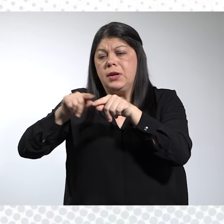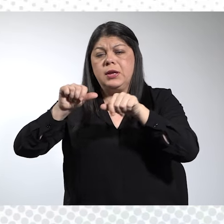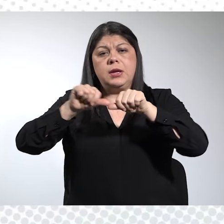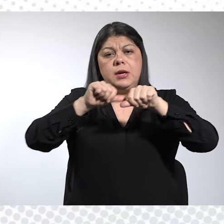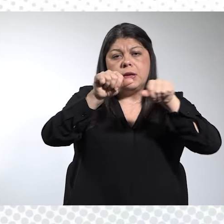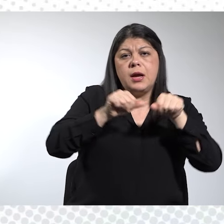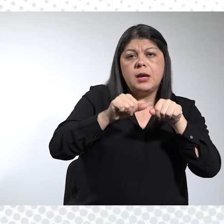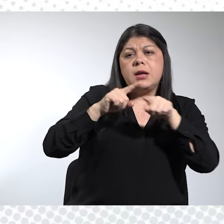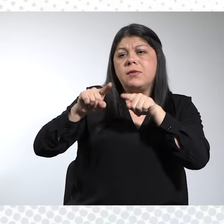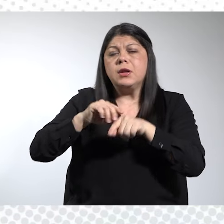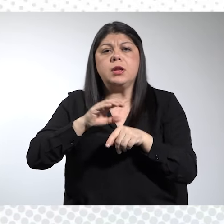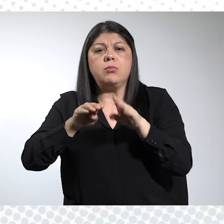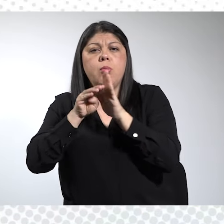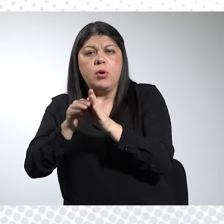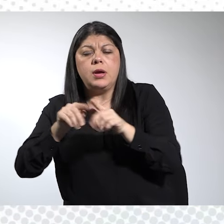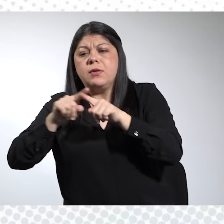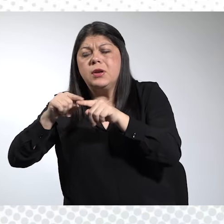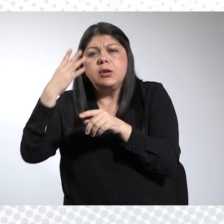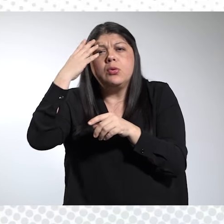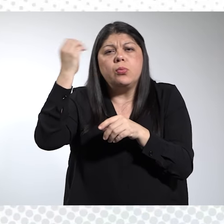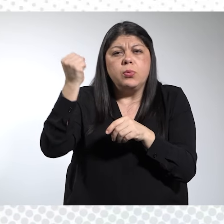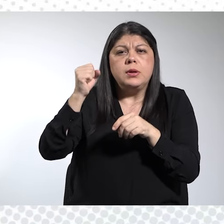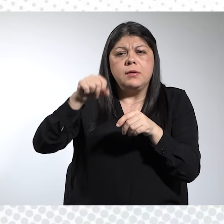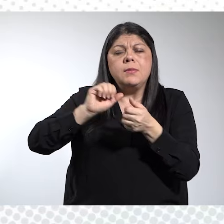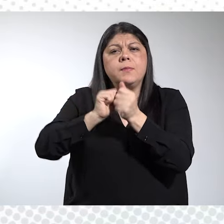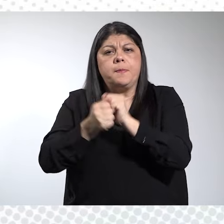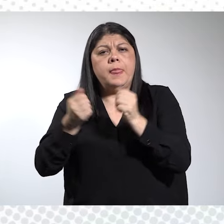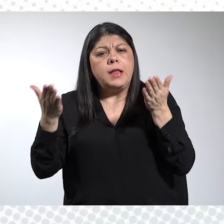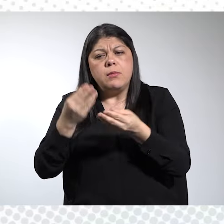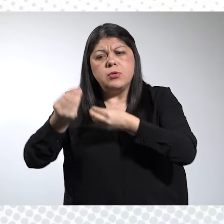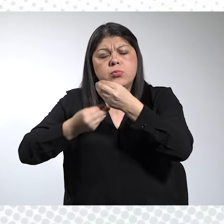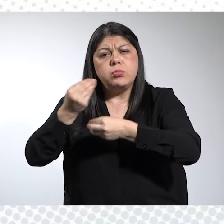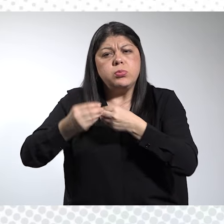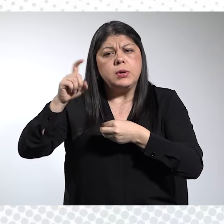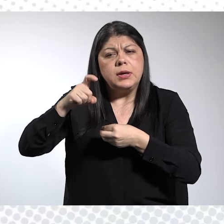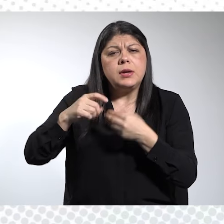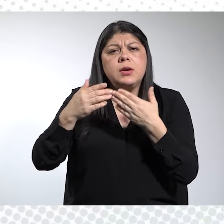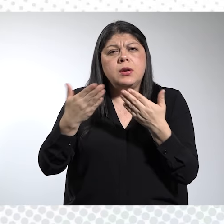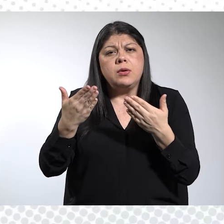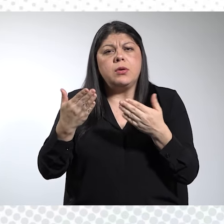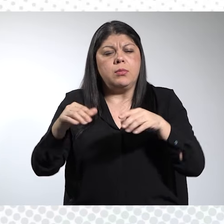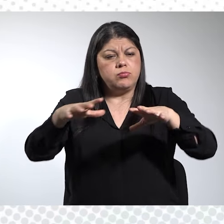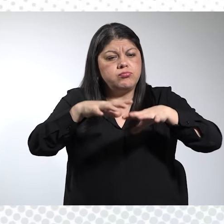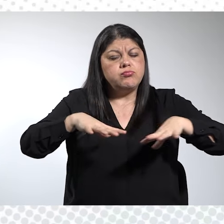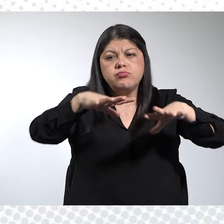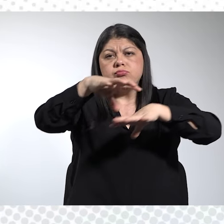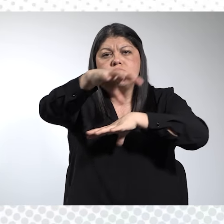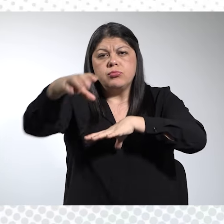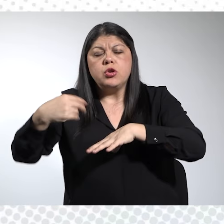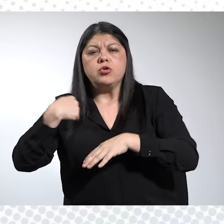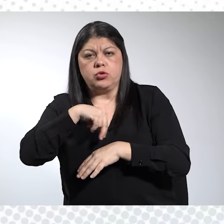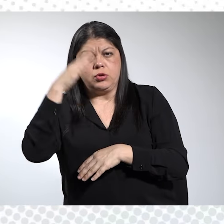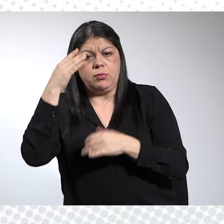diferentes áreas, en diferentes modalidades, en diferentes conocimientos y generar la productividad necesaria de forma regional.